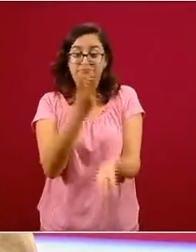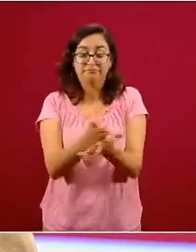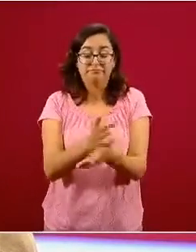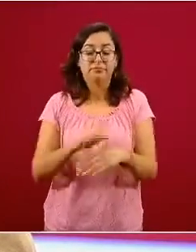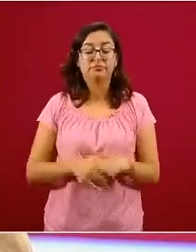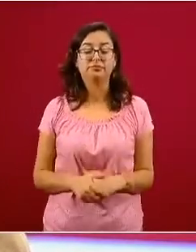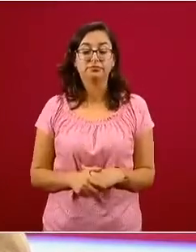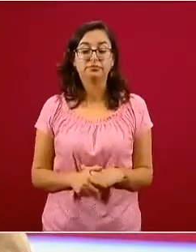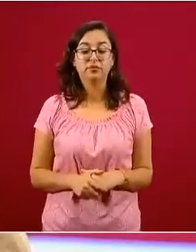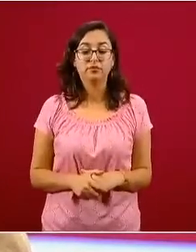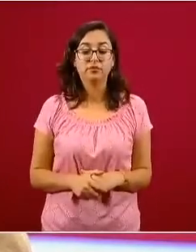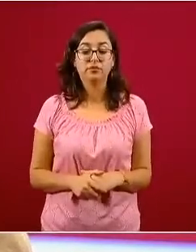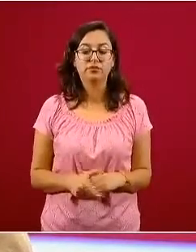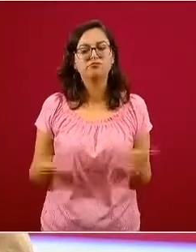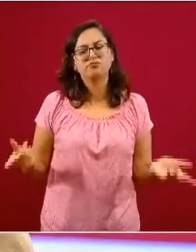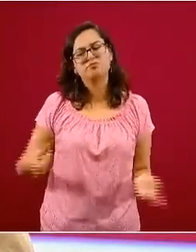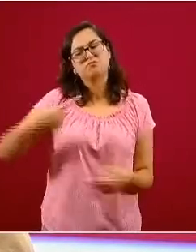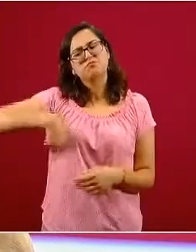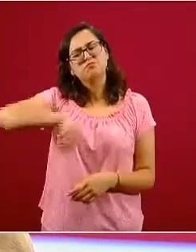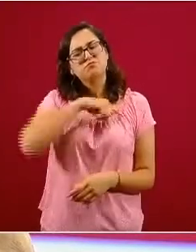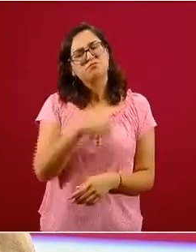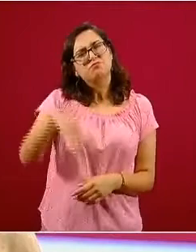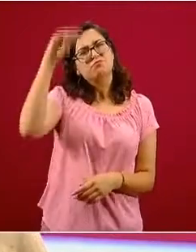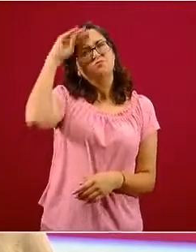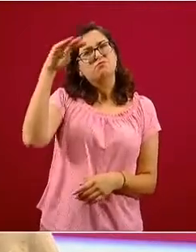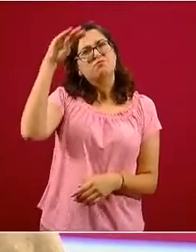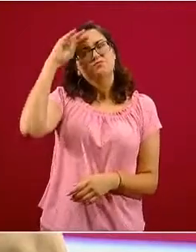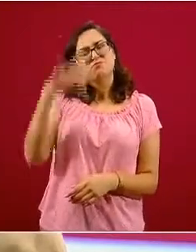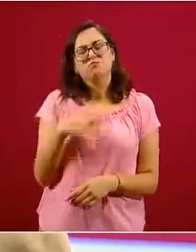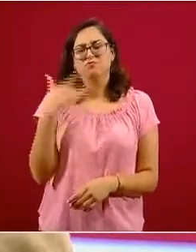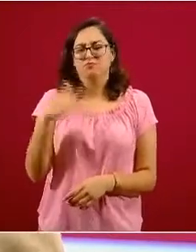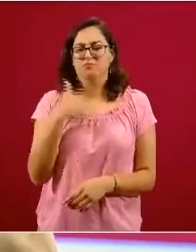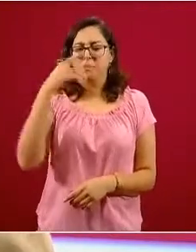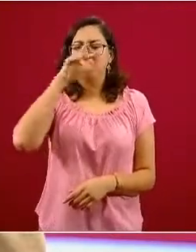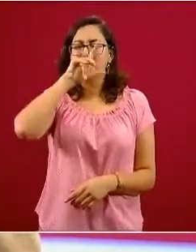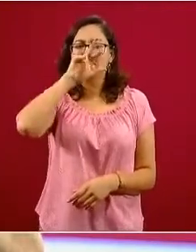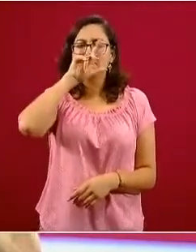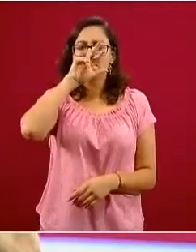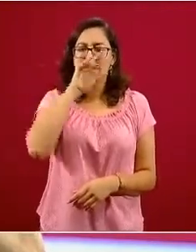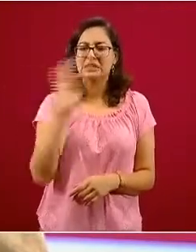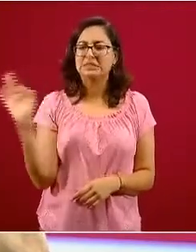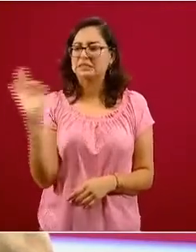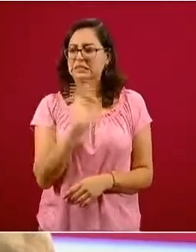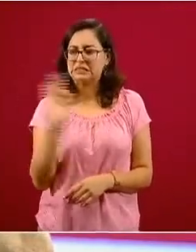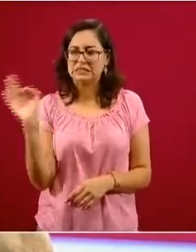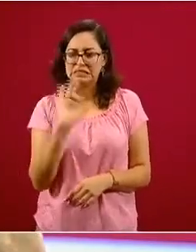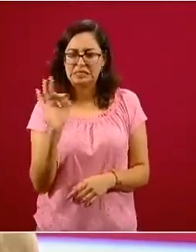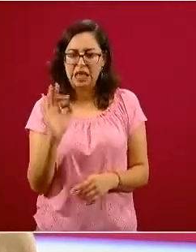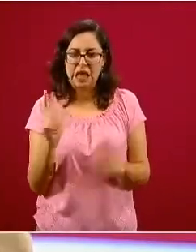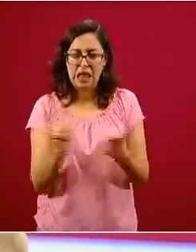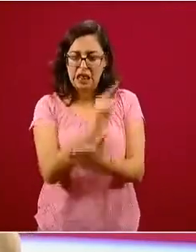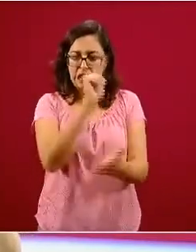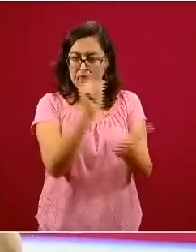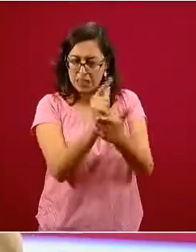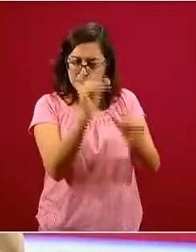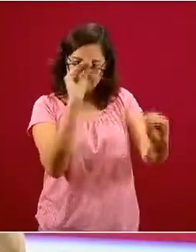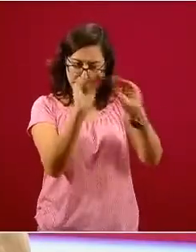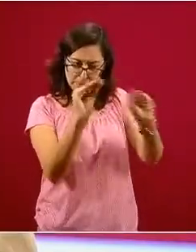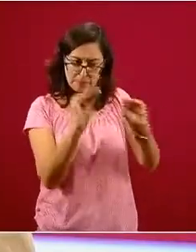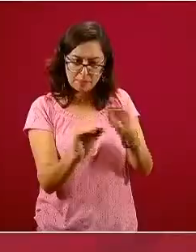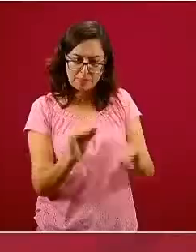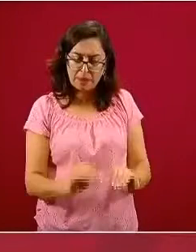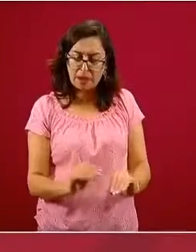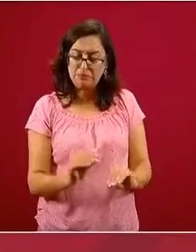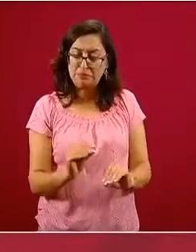Nos preocupa en particular que pudiera haber alguna suerte de asincronía en la parte jurídica, en la parte